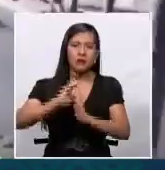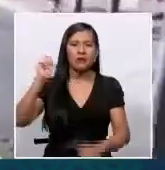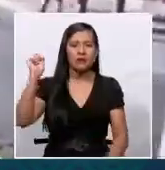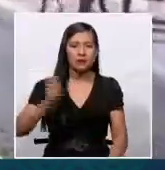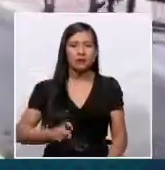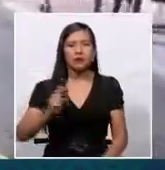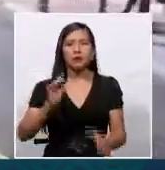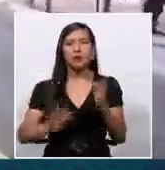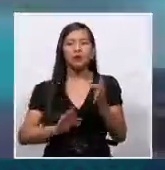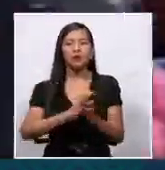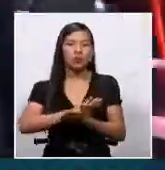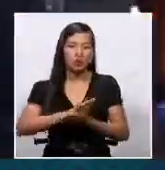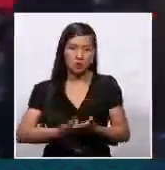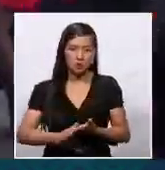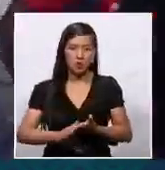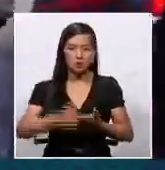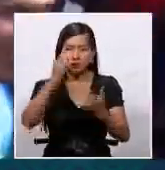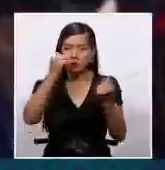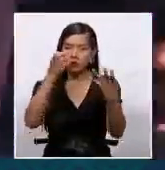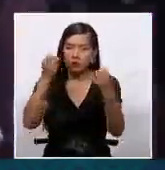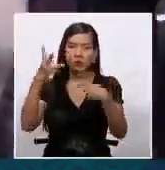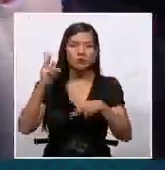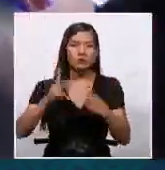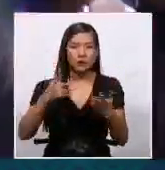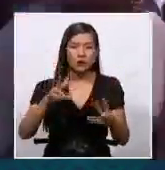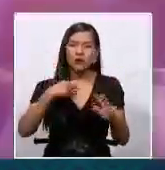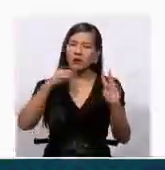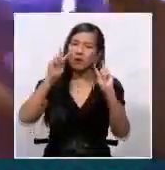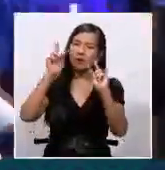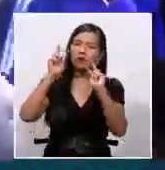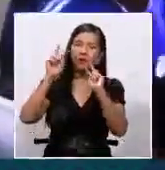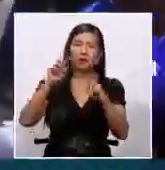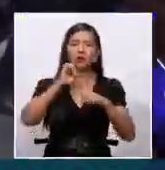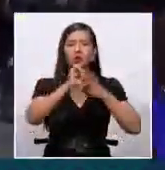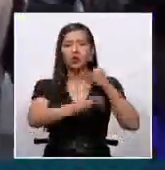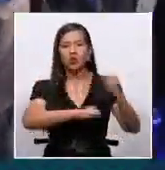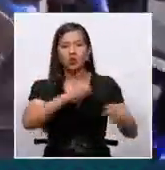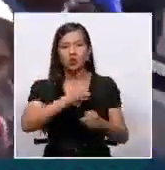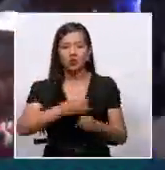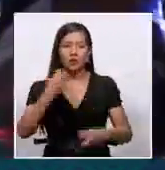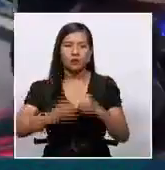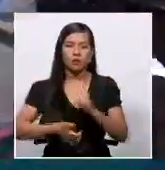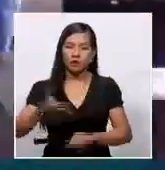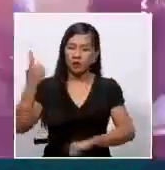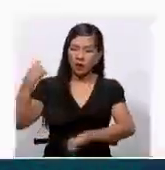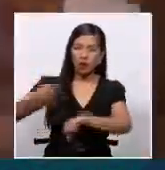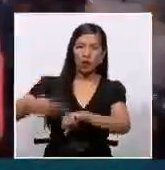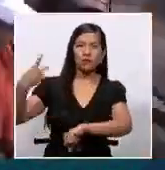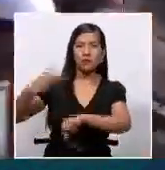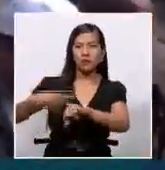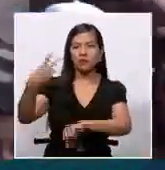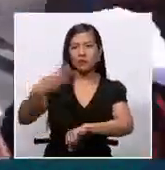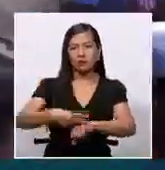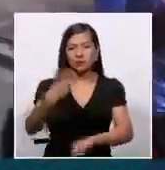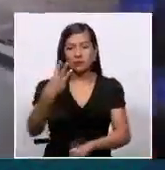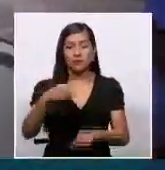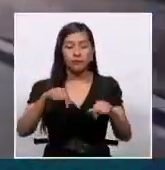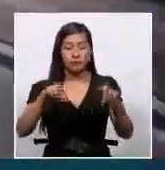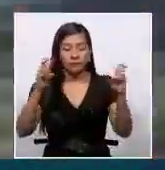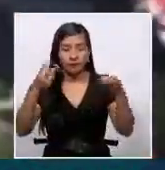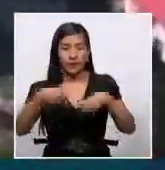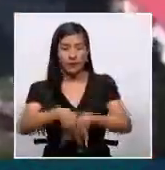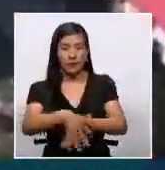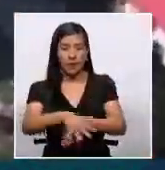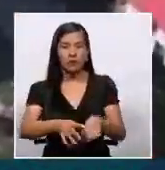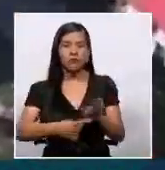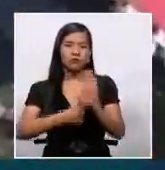para nuestros hermanos que han sido víctimas en diferentes ocasiones, pero también esta marcha es un mensaje